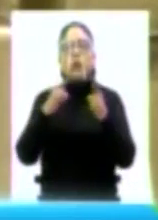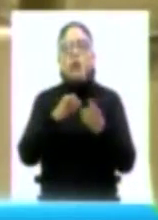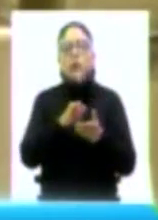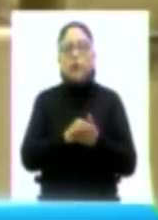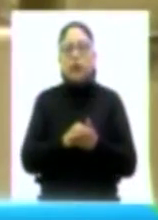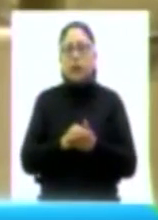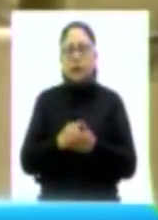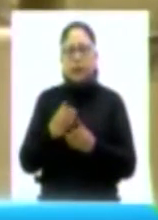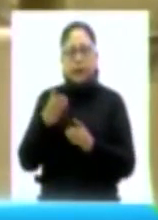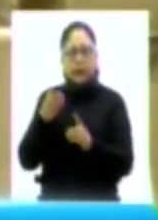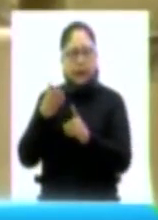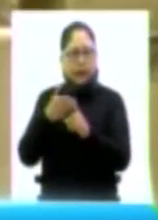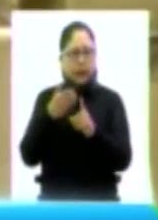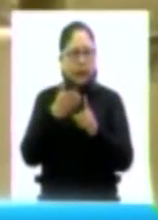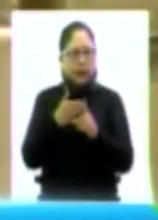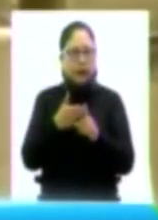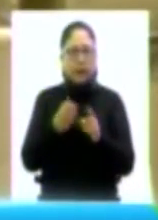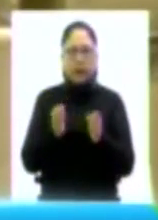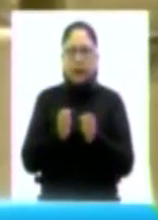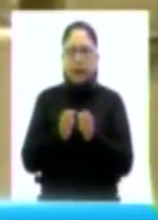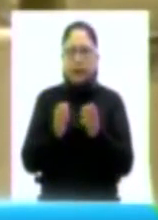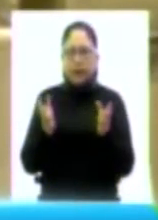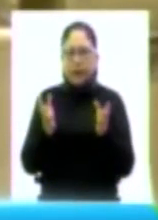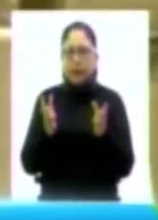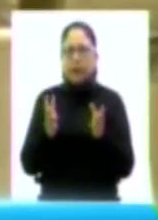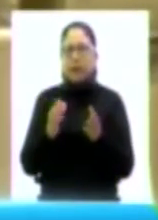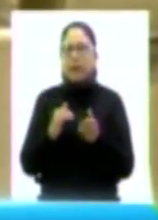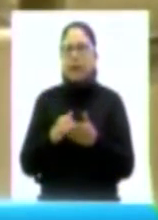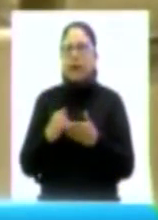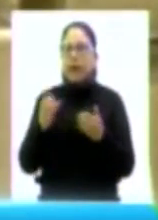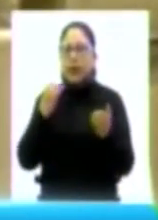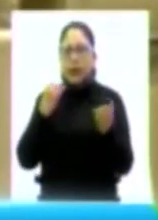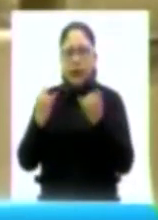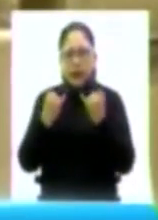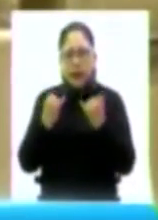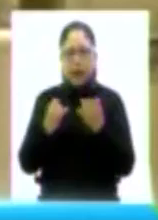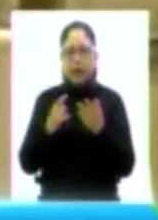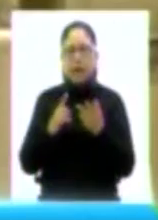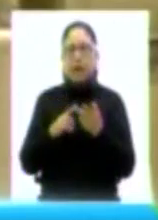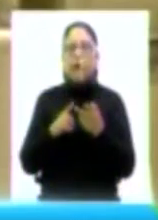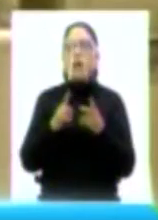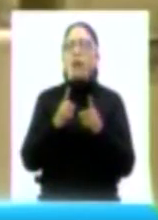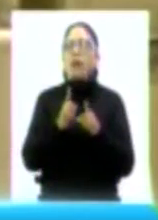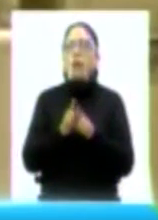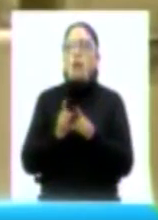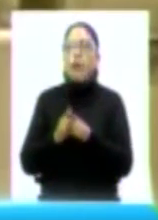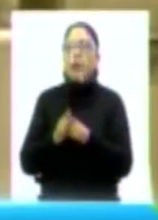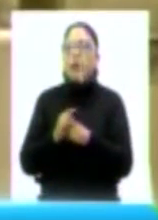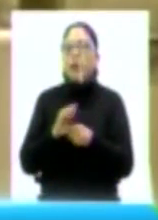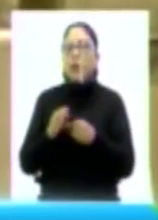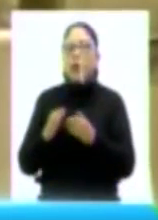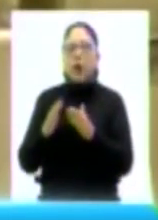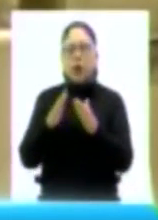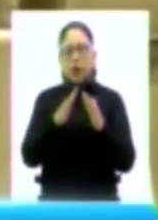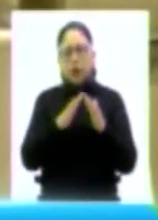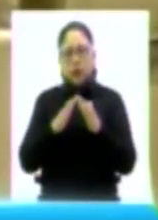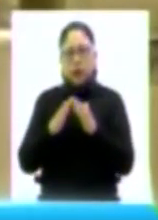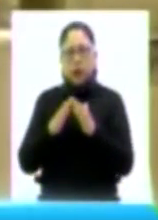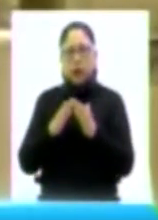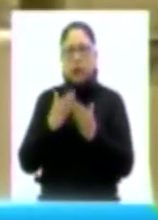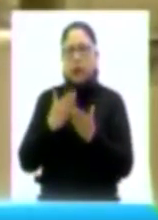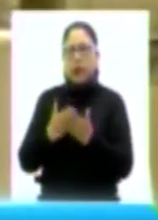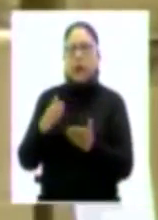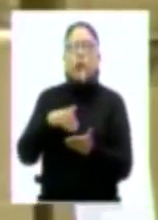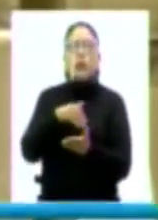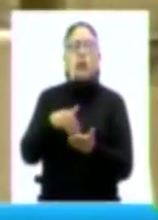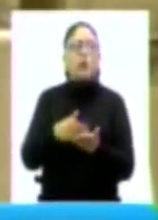de detectar, de poder generar todo eso y también de informar adecuadamente a la población y los centros